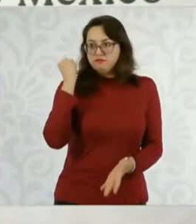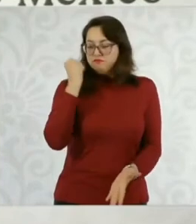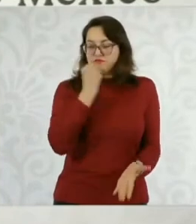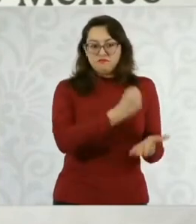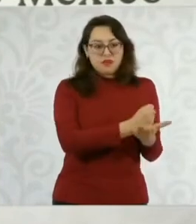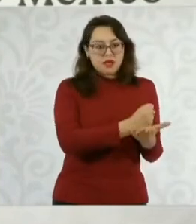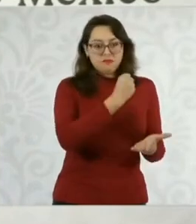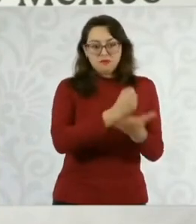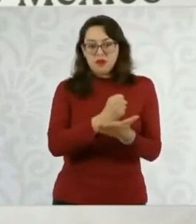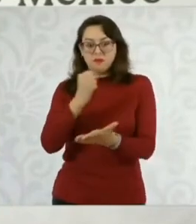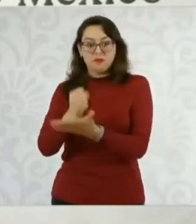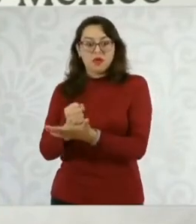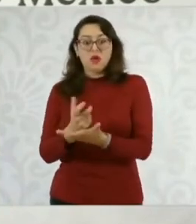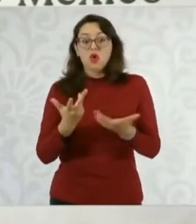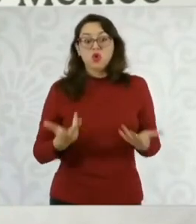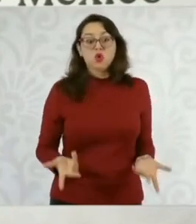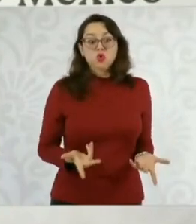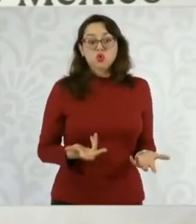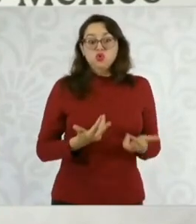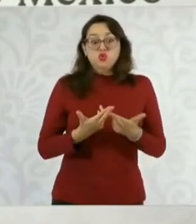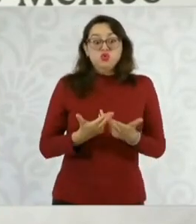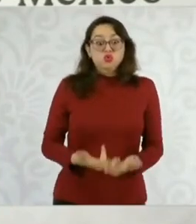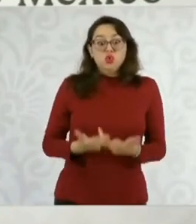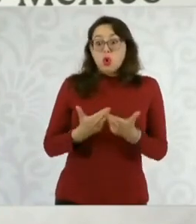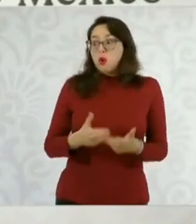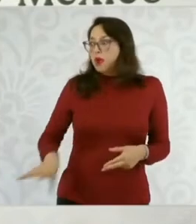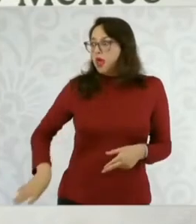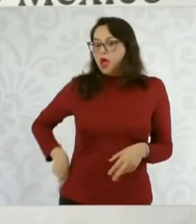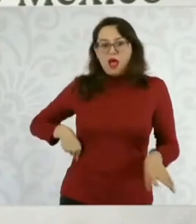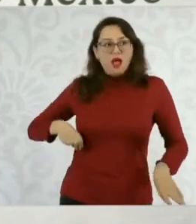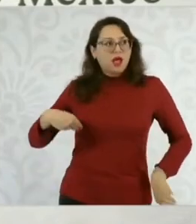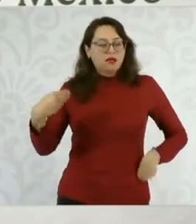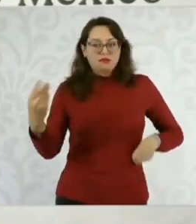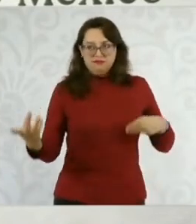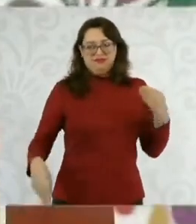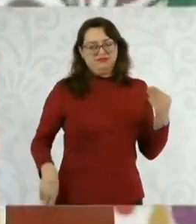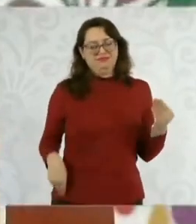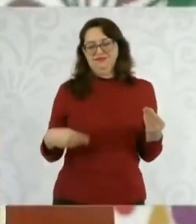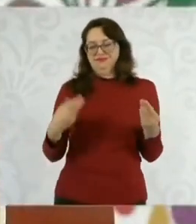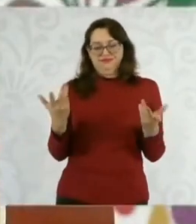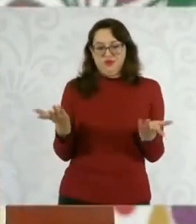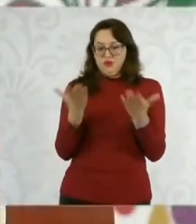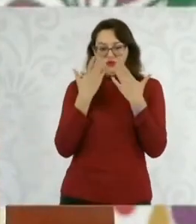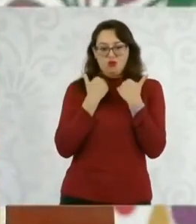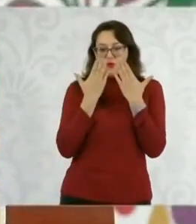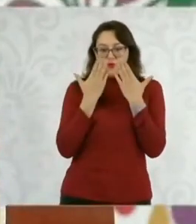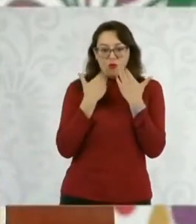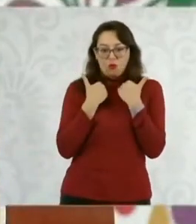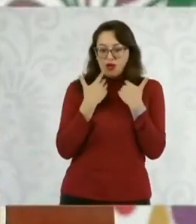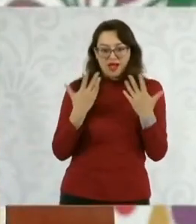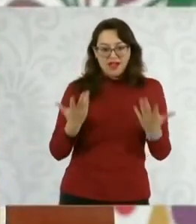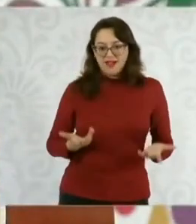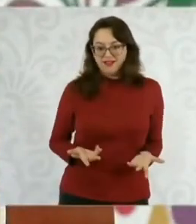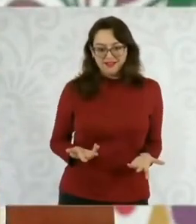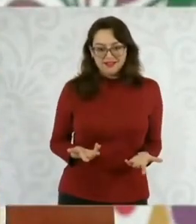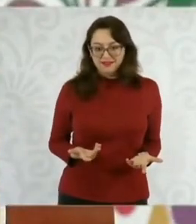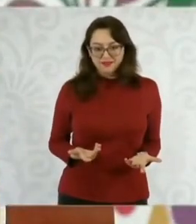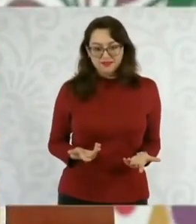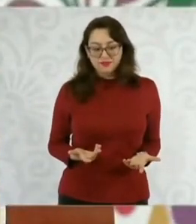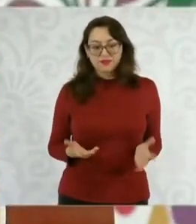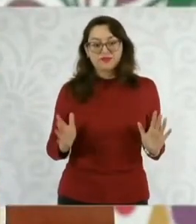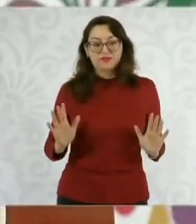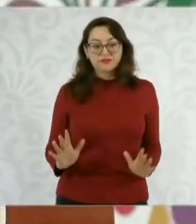la Federación, no es que haya recursos en alguna bolsa. El único recurso disponible que existe adicional para la